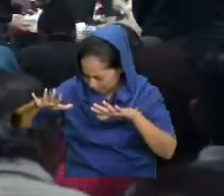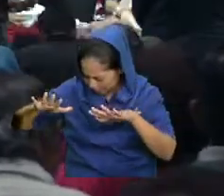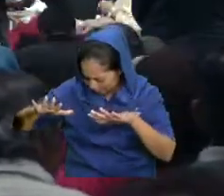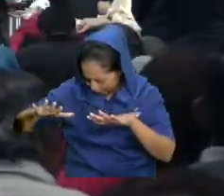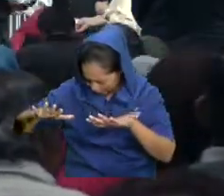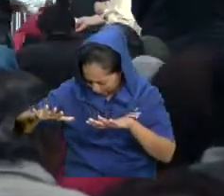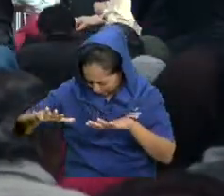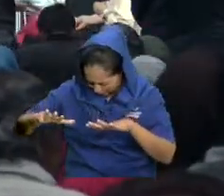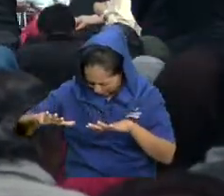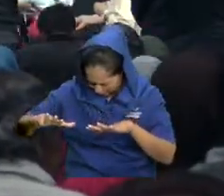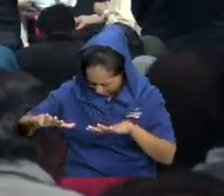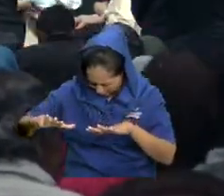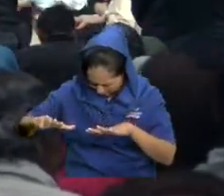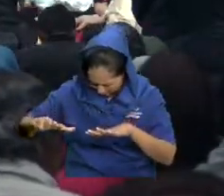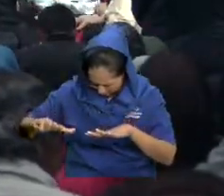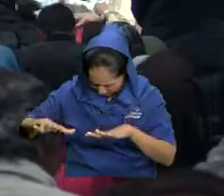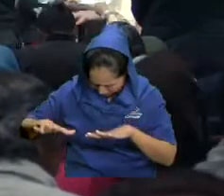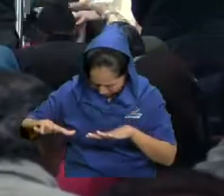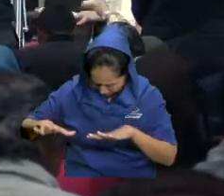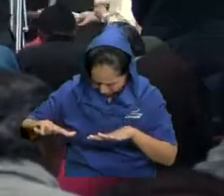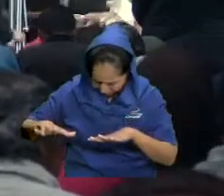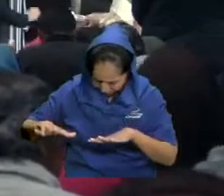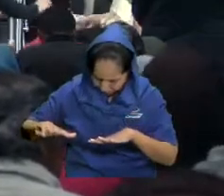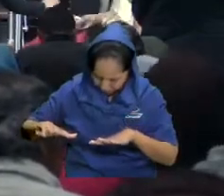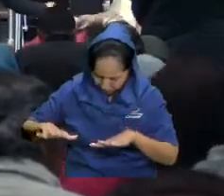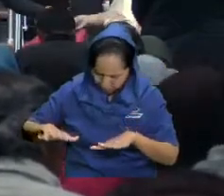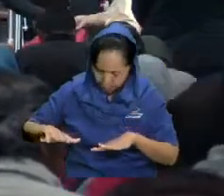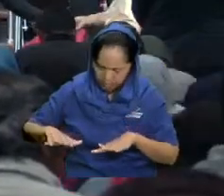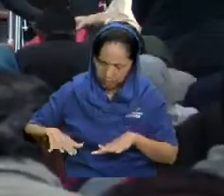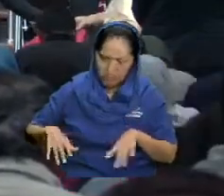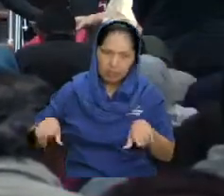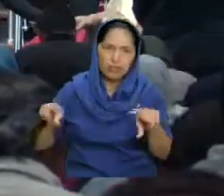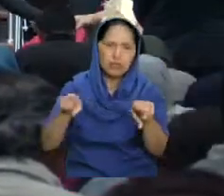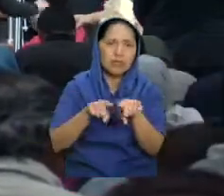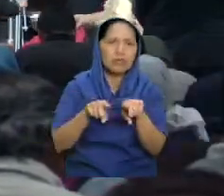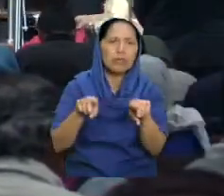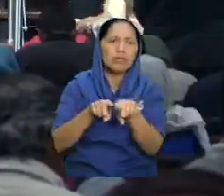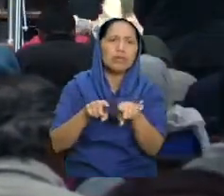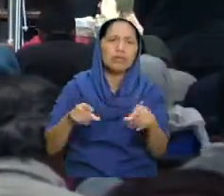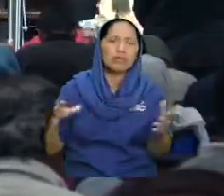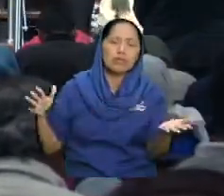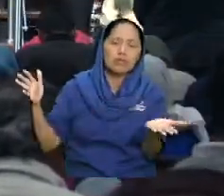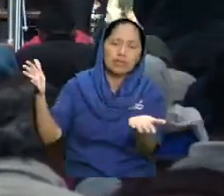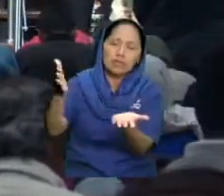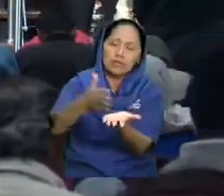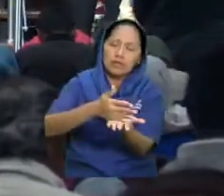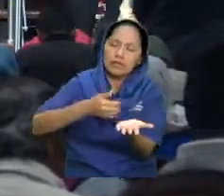Una ofrenda.